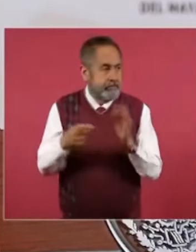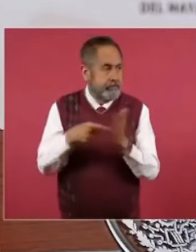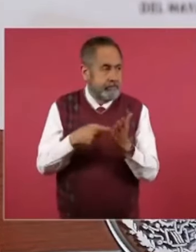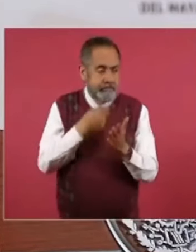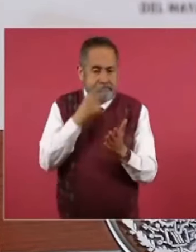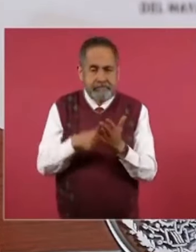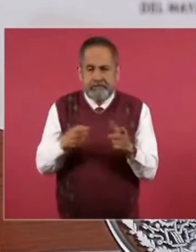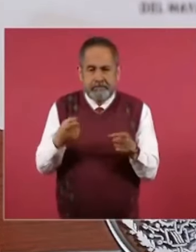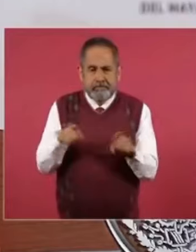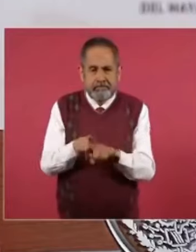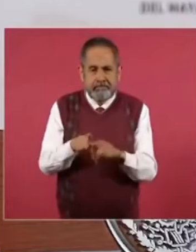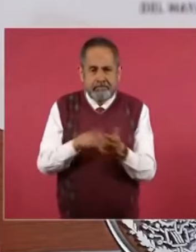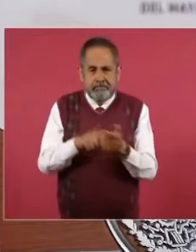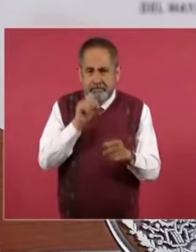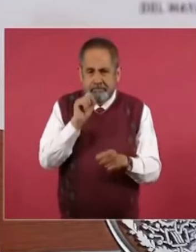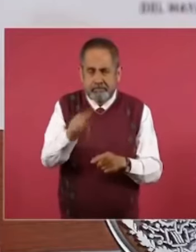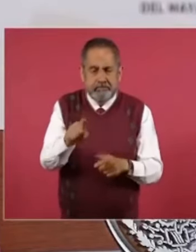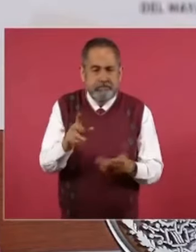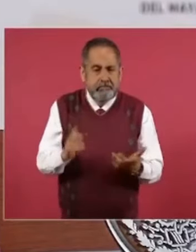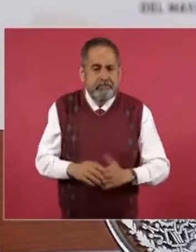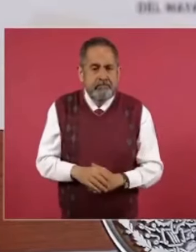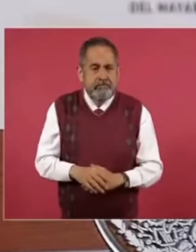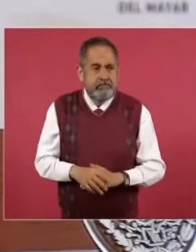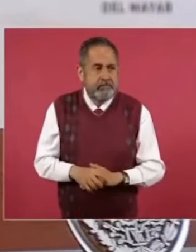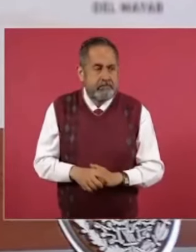de lo mismo, de